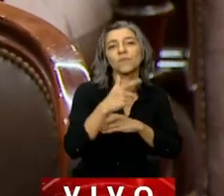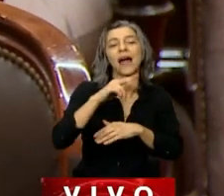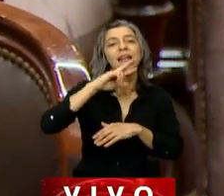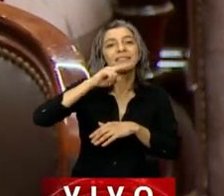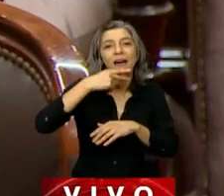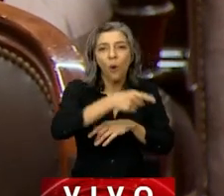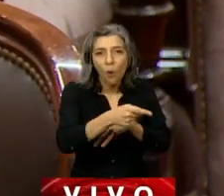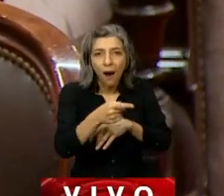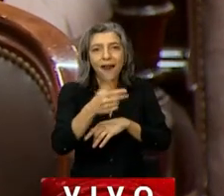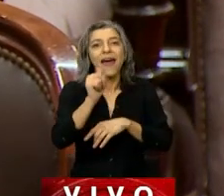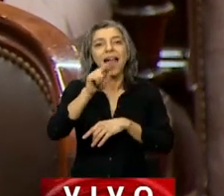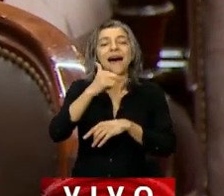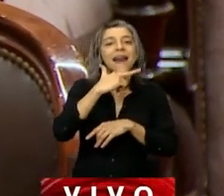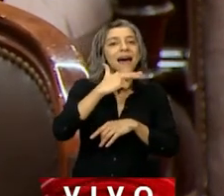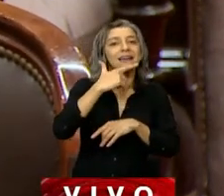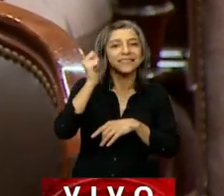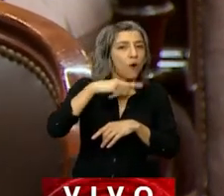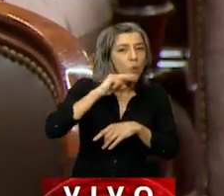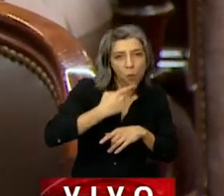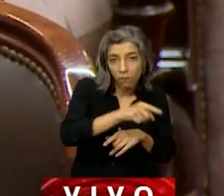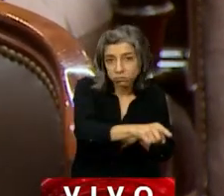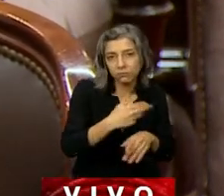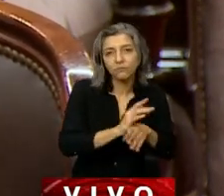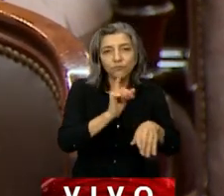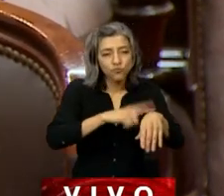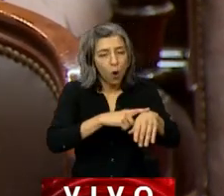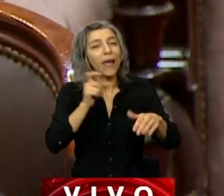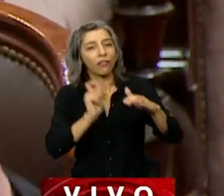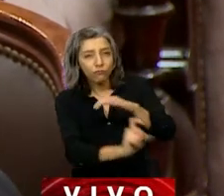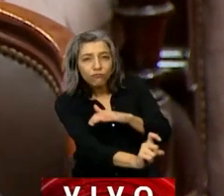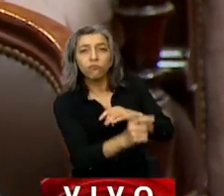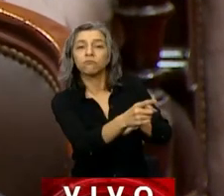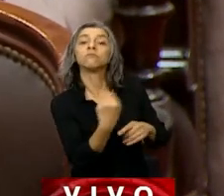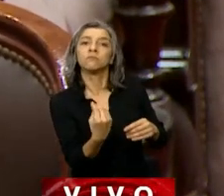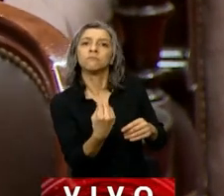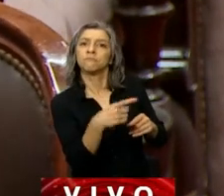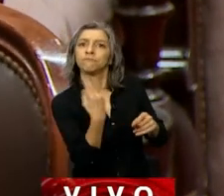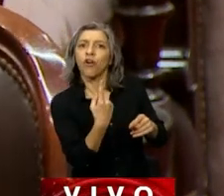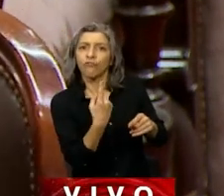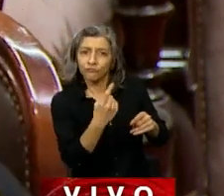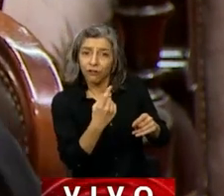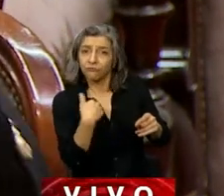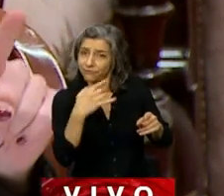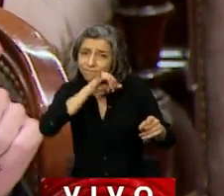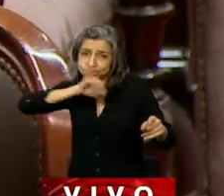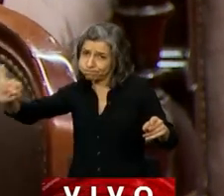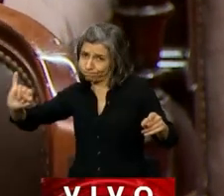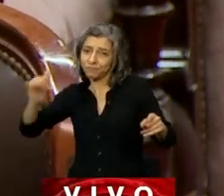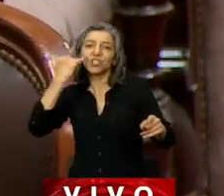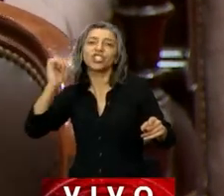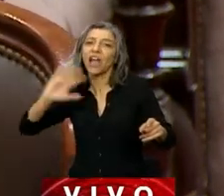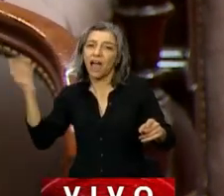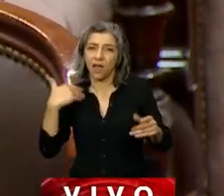proyecto y no el merecido homenaje para nuestros héroes. Nosotros, nuestra fuerza política, hemos denunciado